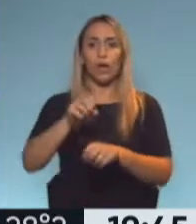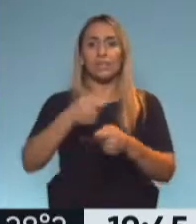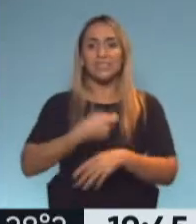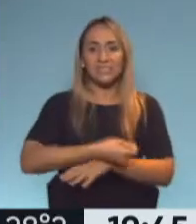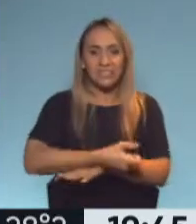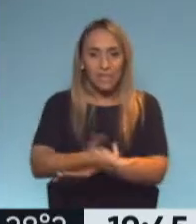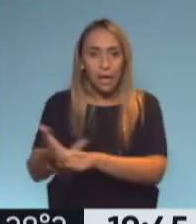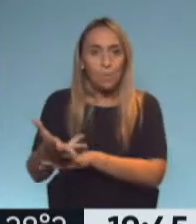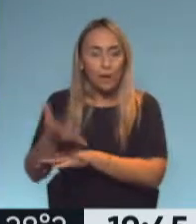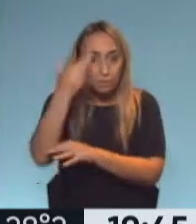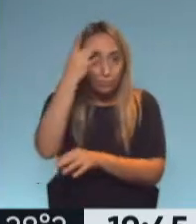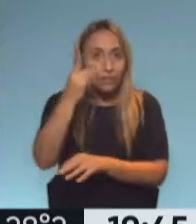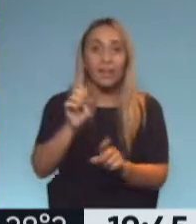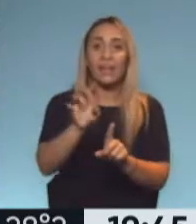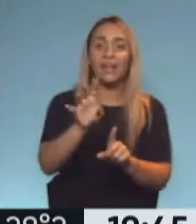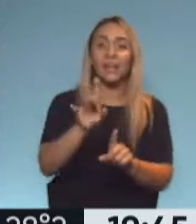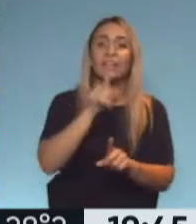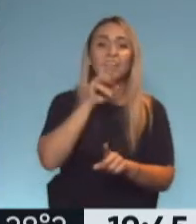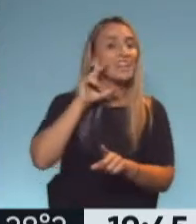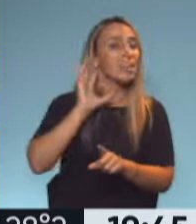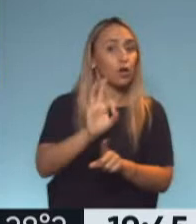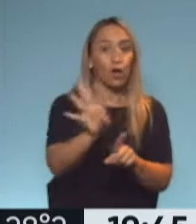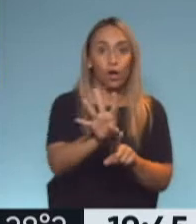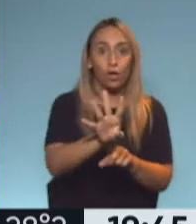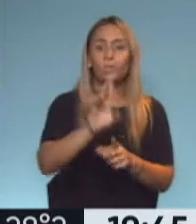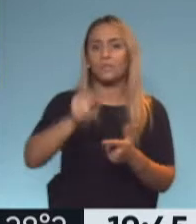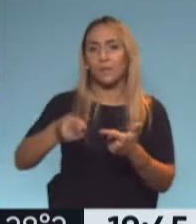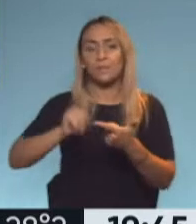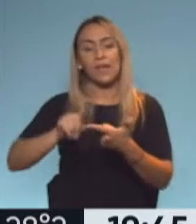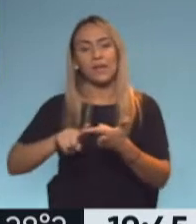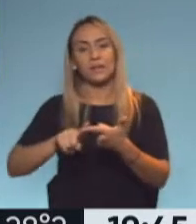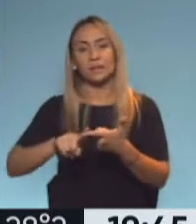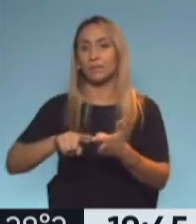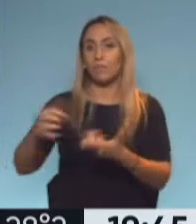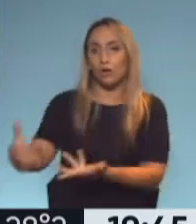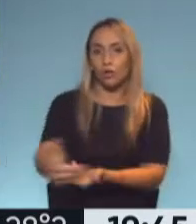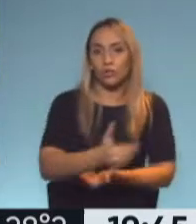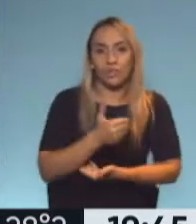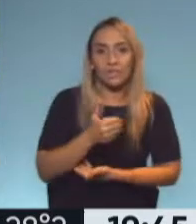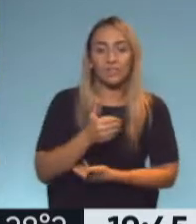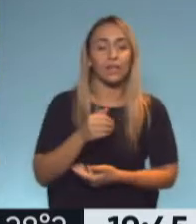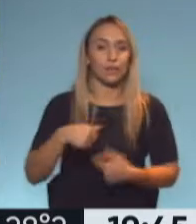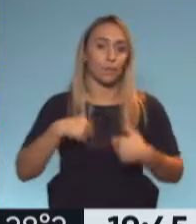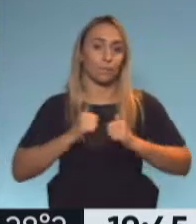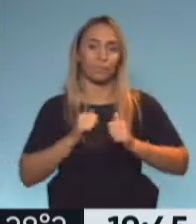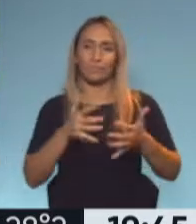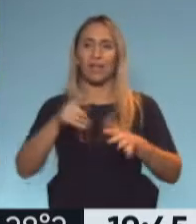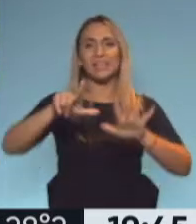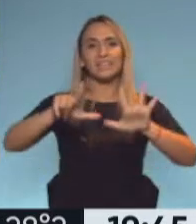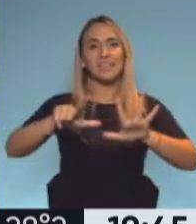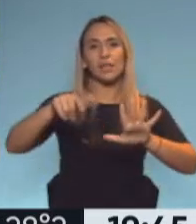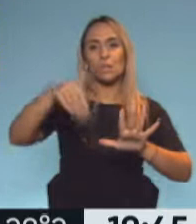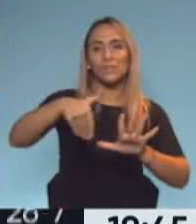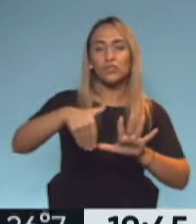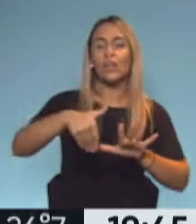trigo, en la cosecha gruesa. Ahora se espera una expectativa de siembra superior a los 7 millones de hectáreas en el